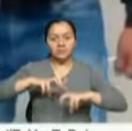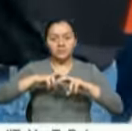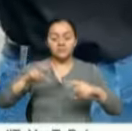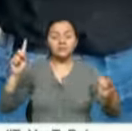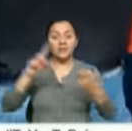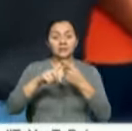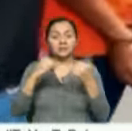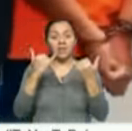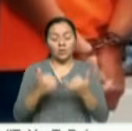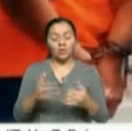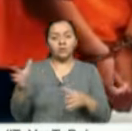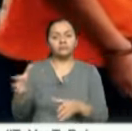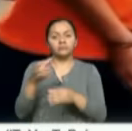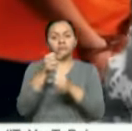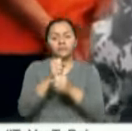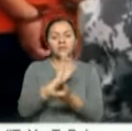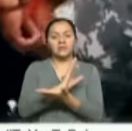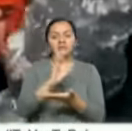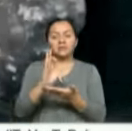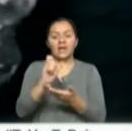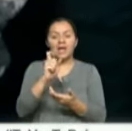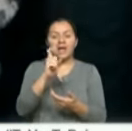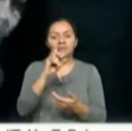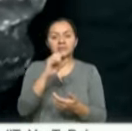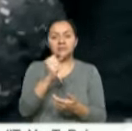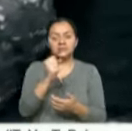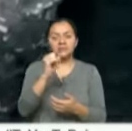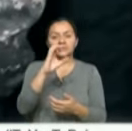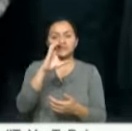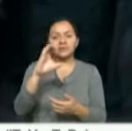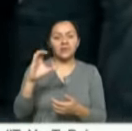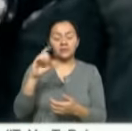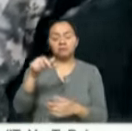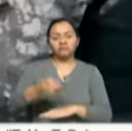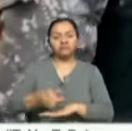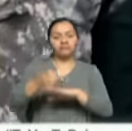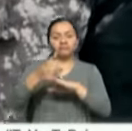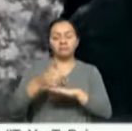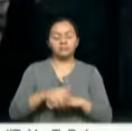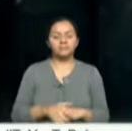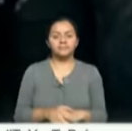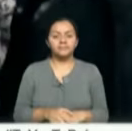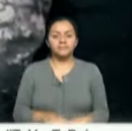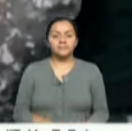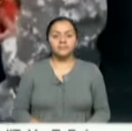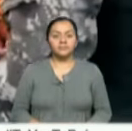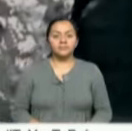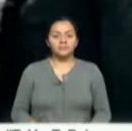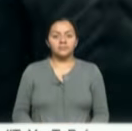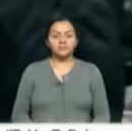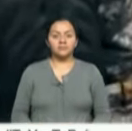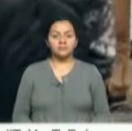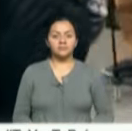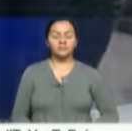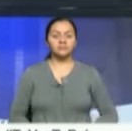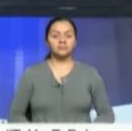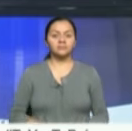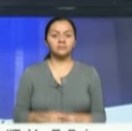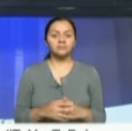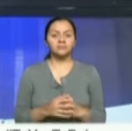ocasión se receptó el testimonio de Alexis C., supuesto cabecilla de la organización. Caterine Morejón, Noticiero